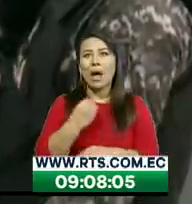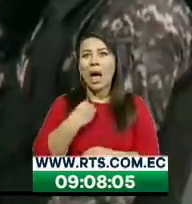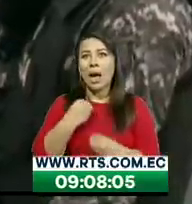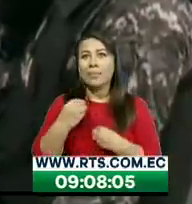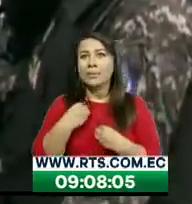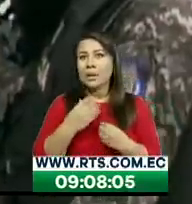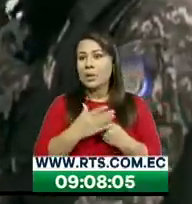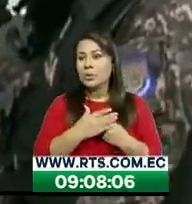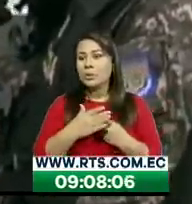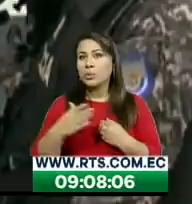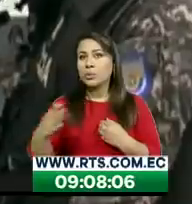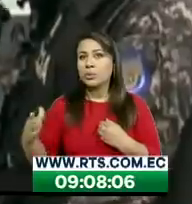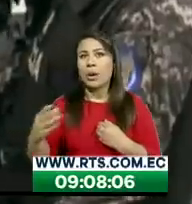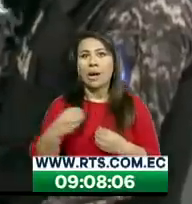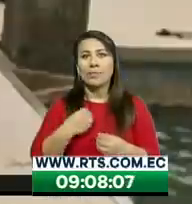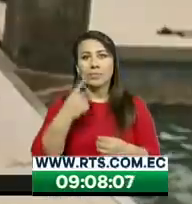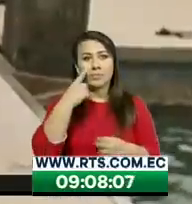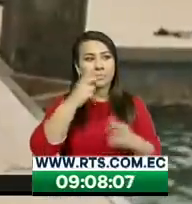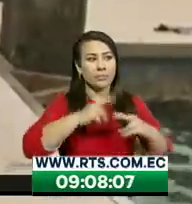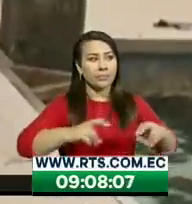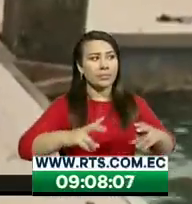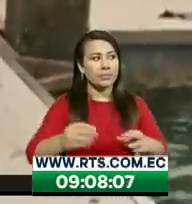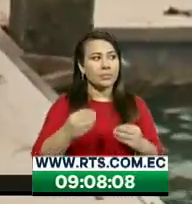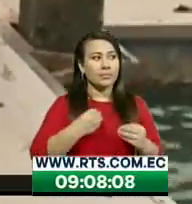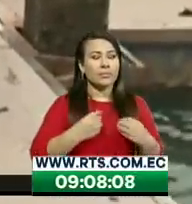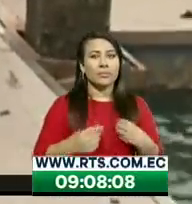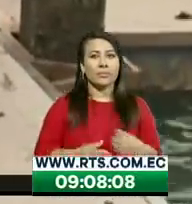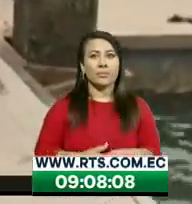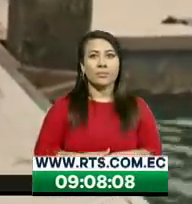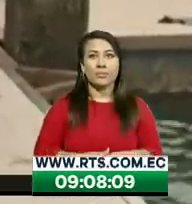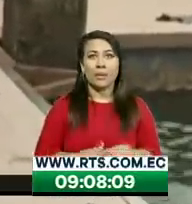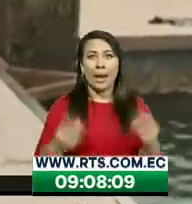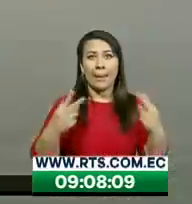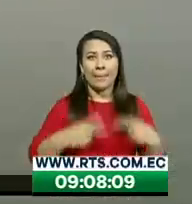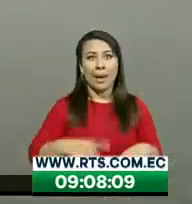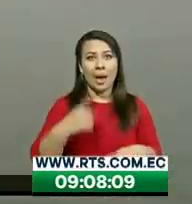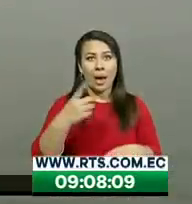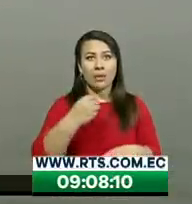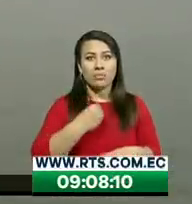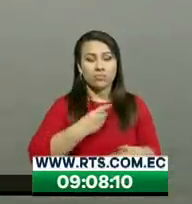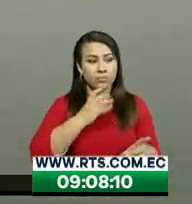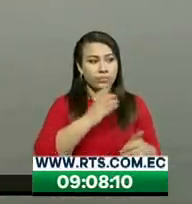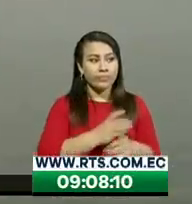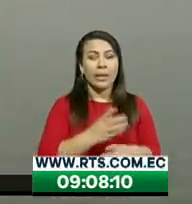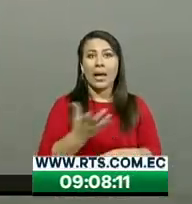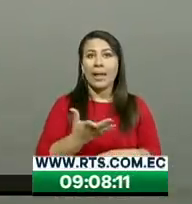Video aficionado capta incidente entre metropolitanos y comerciante informal.